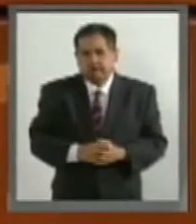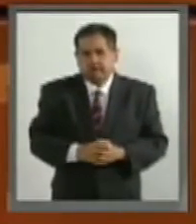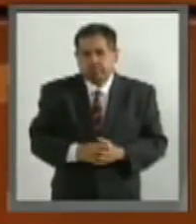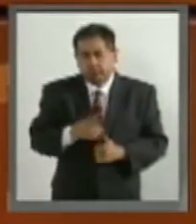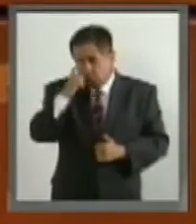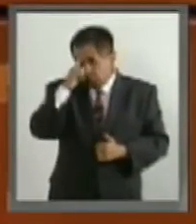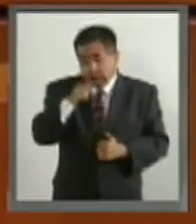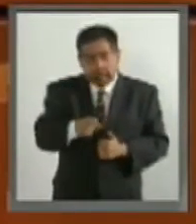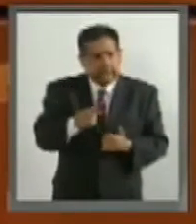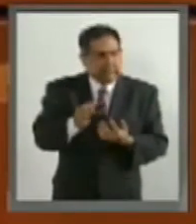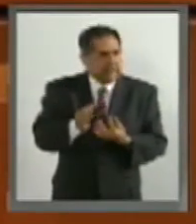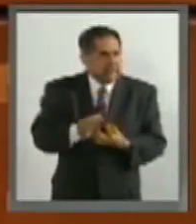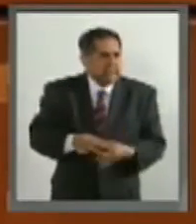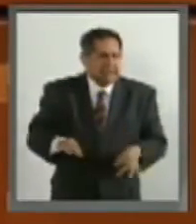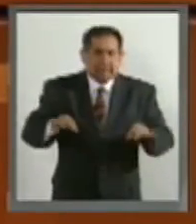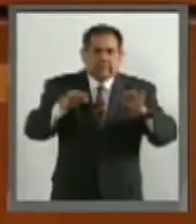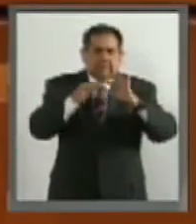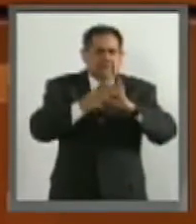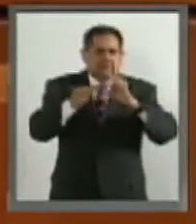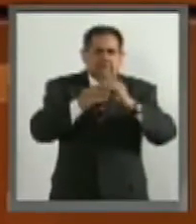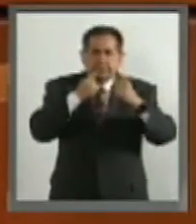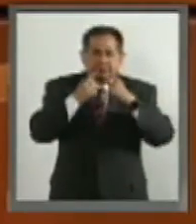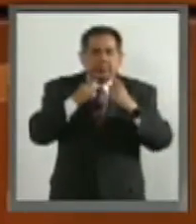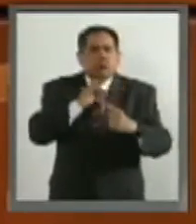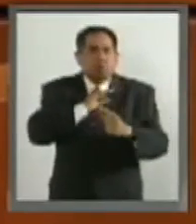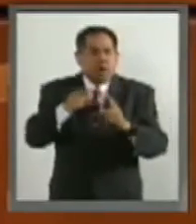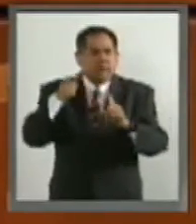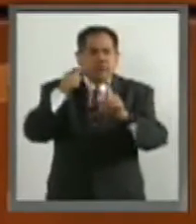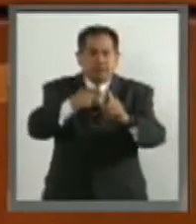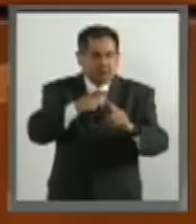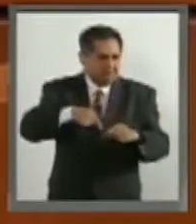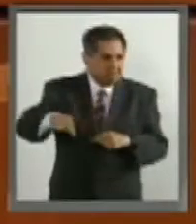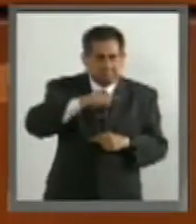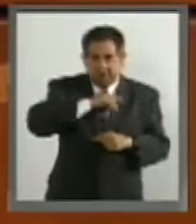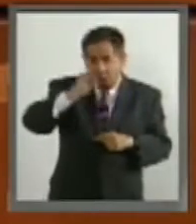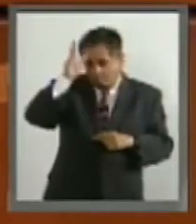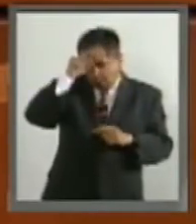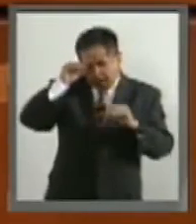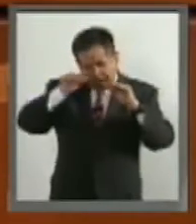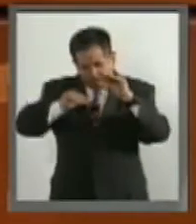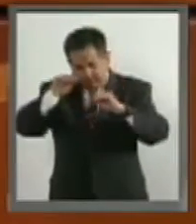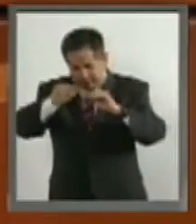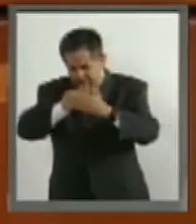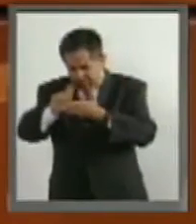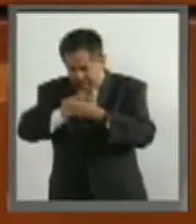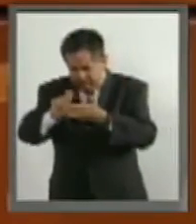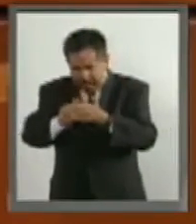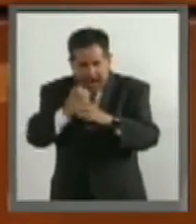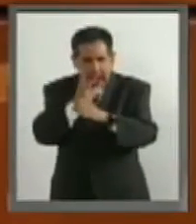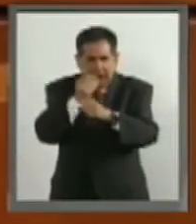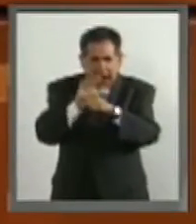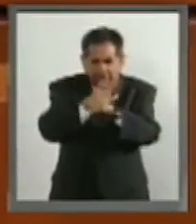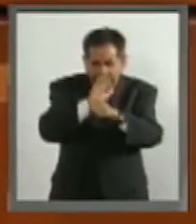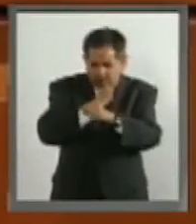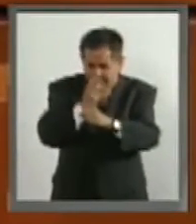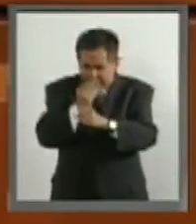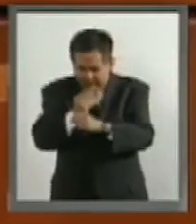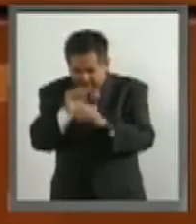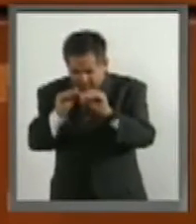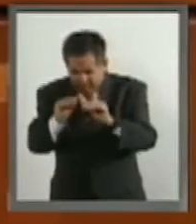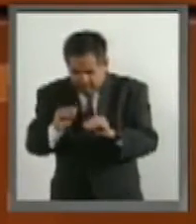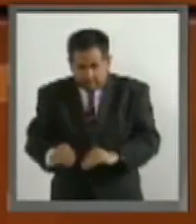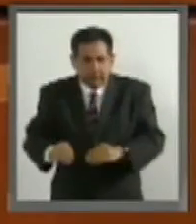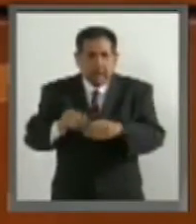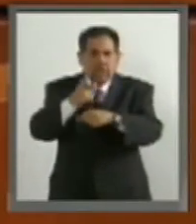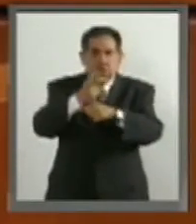gran trascendencia el que hayan logrado los consensos para la redacción para la modificación del segundo párrafo